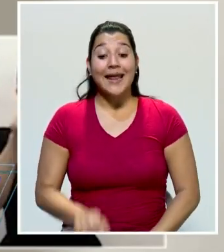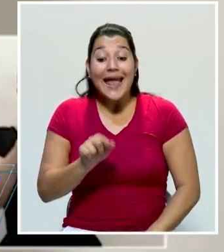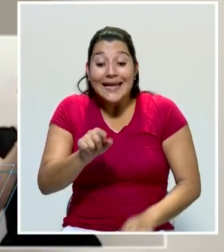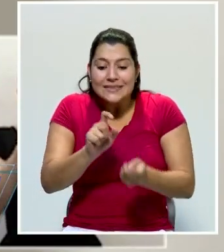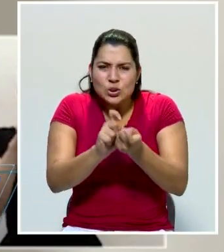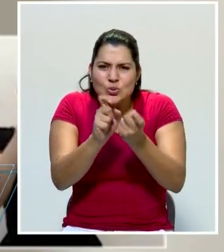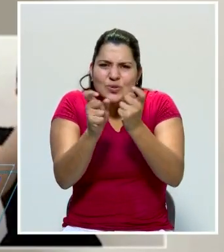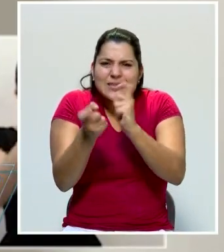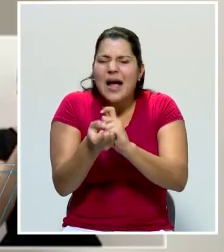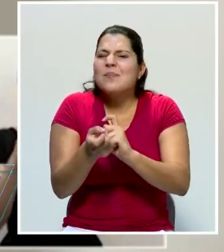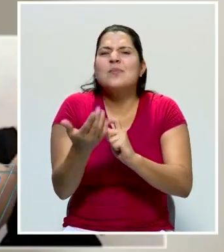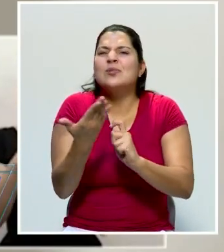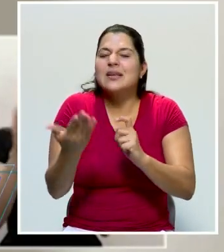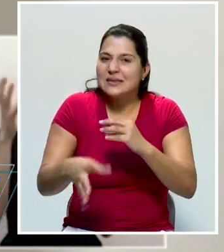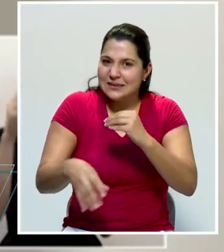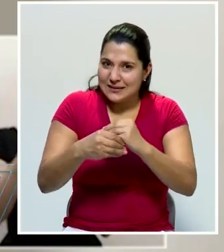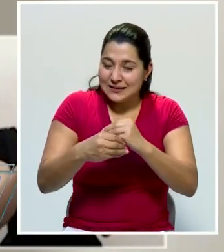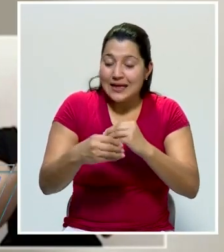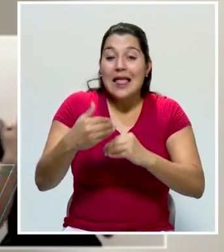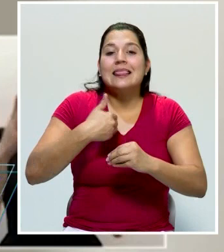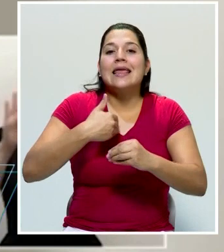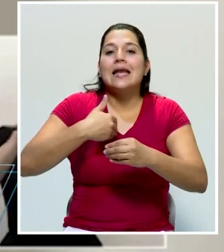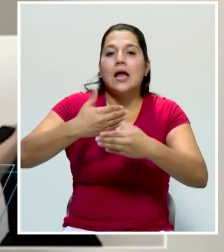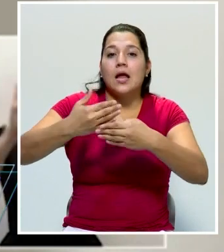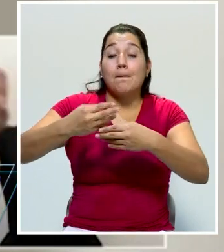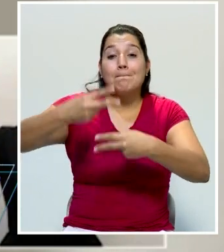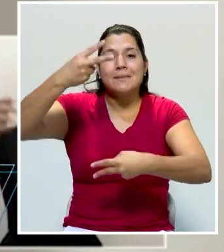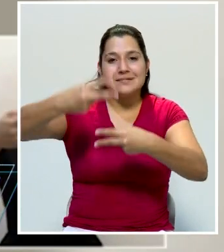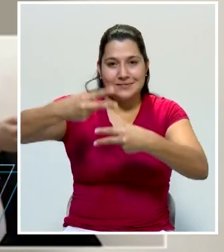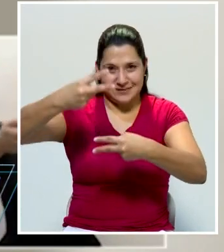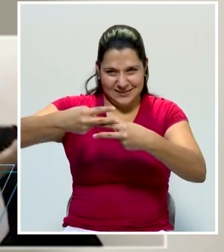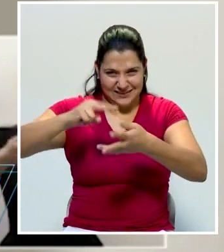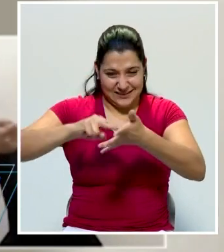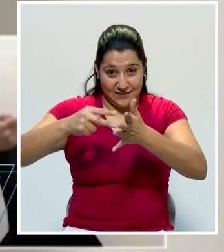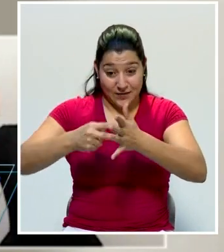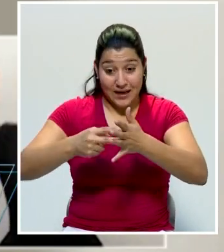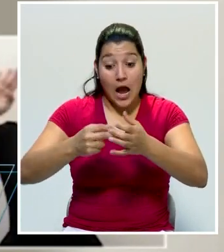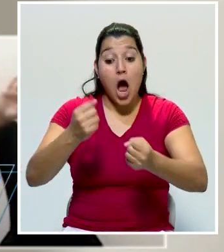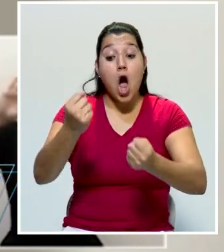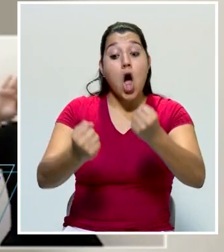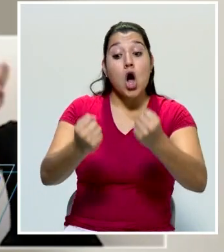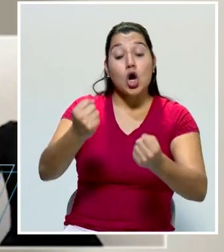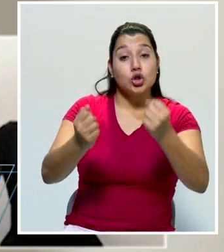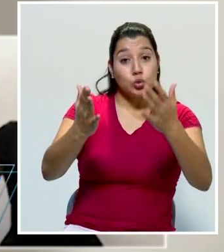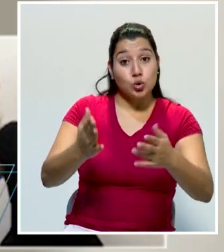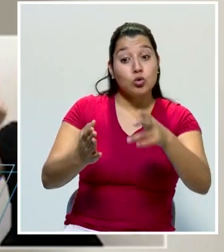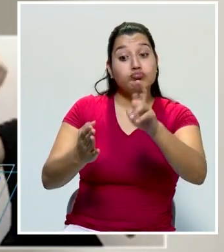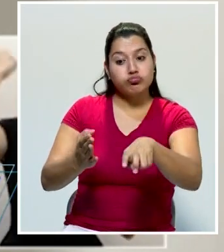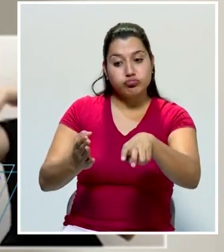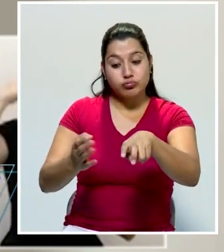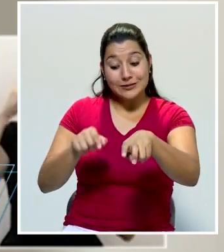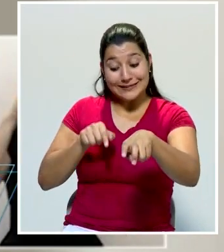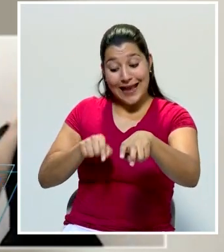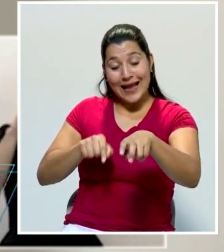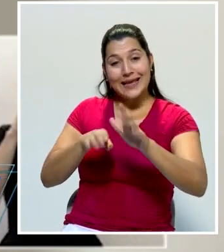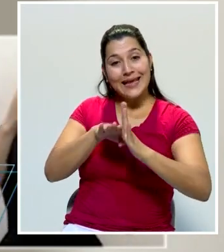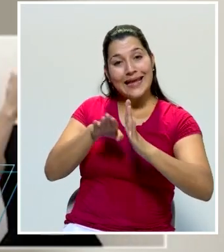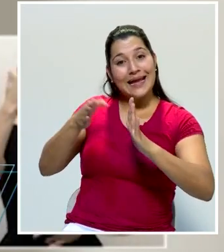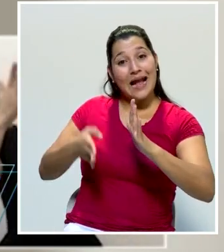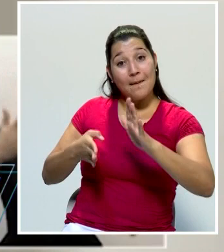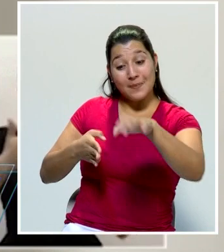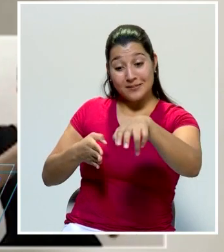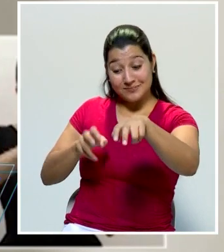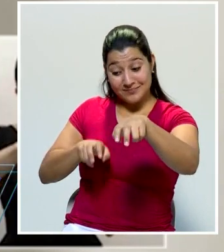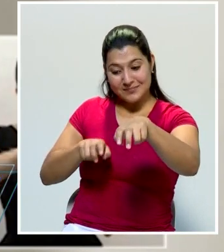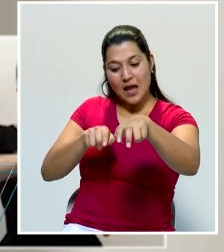adaptaciones incluyen las barreras físicas entre el conductor y el área de atención del paciente